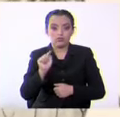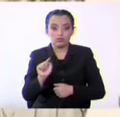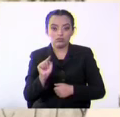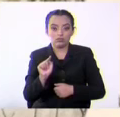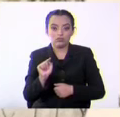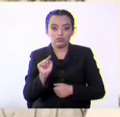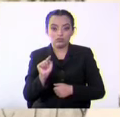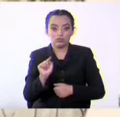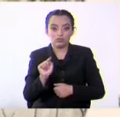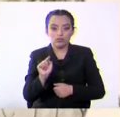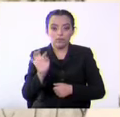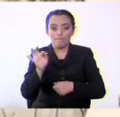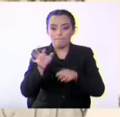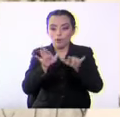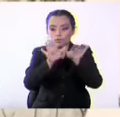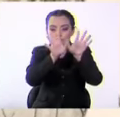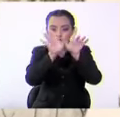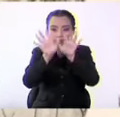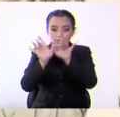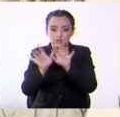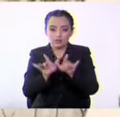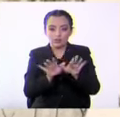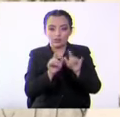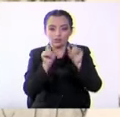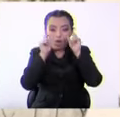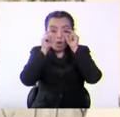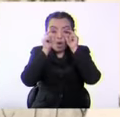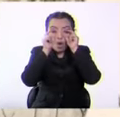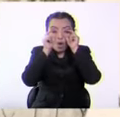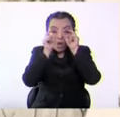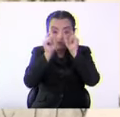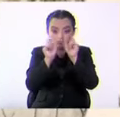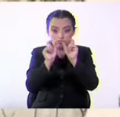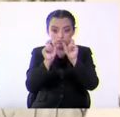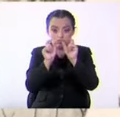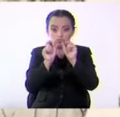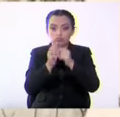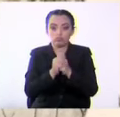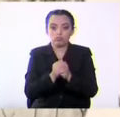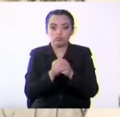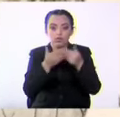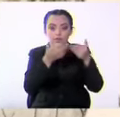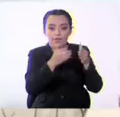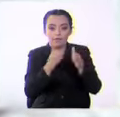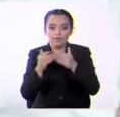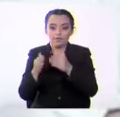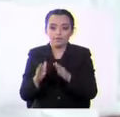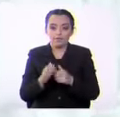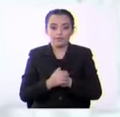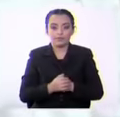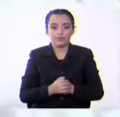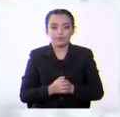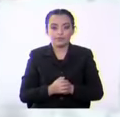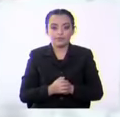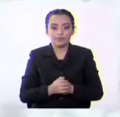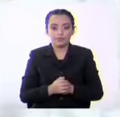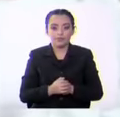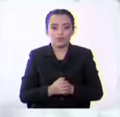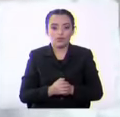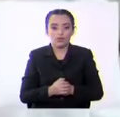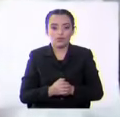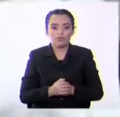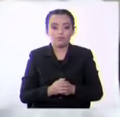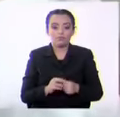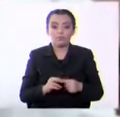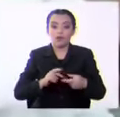la fruta con ojos blancos, originadas de una población enteramente de ojos rojos. Vamos con la recombinación